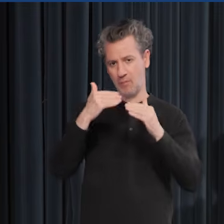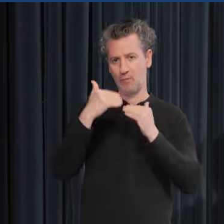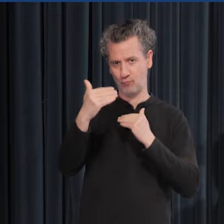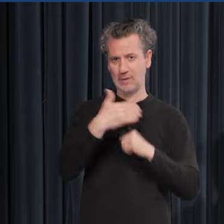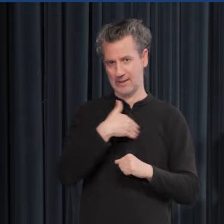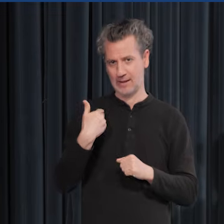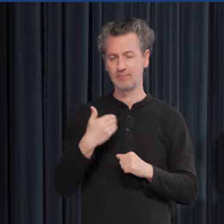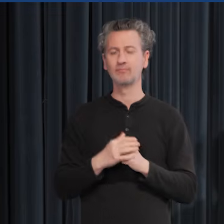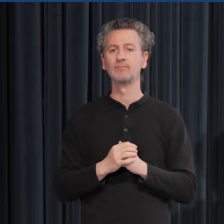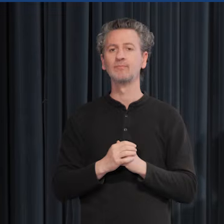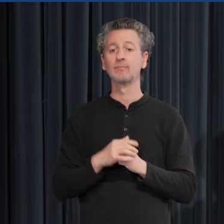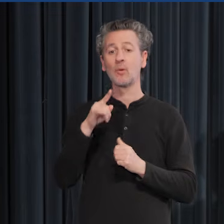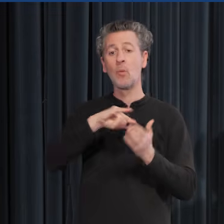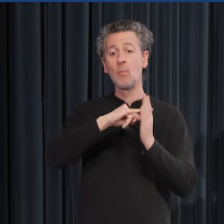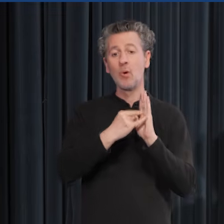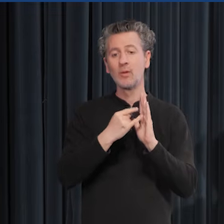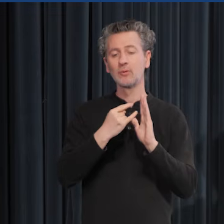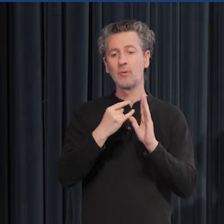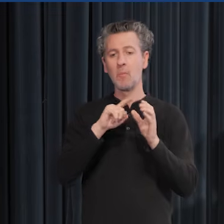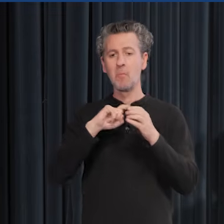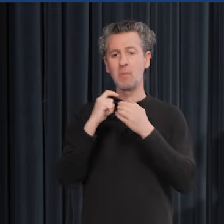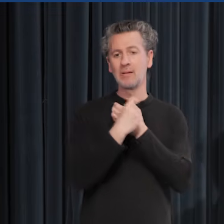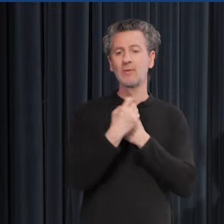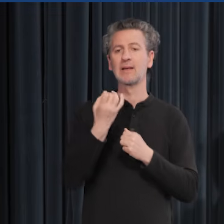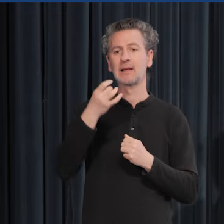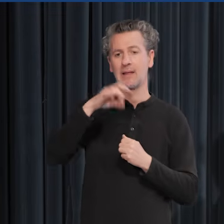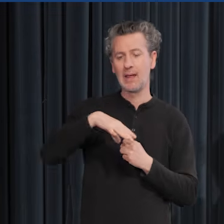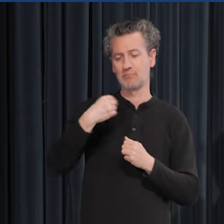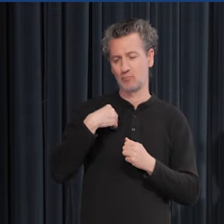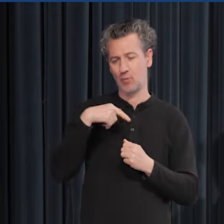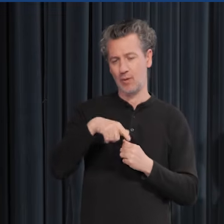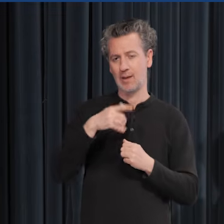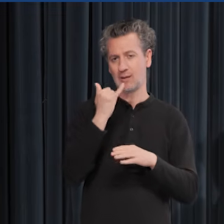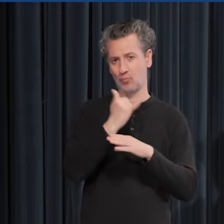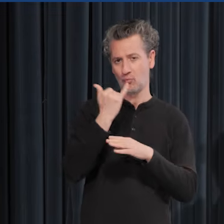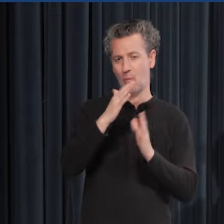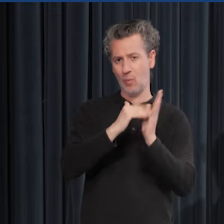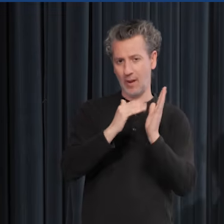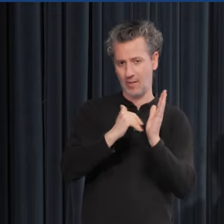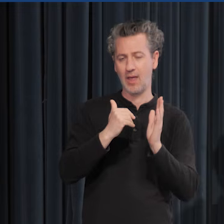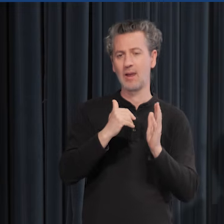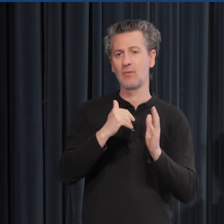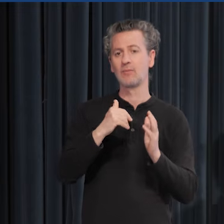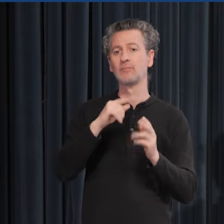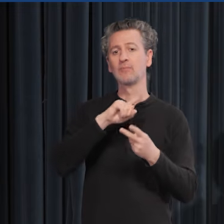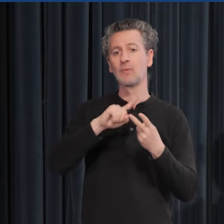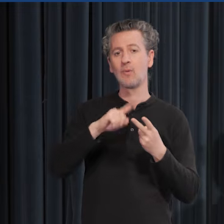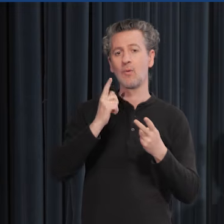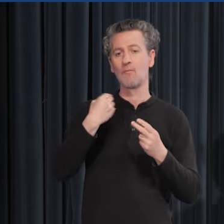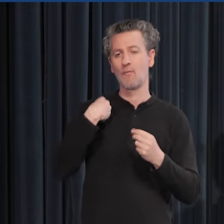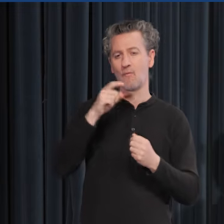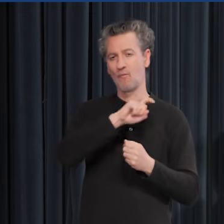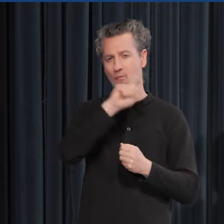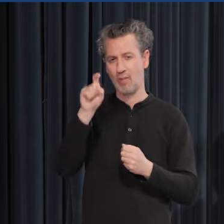Entonces, en este proyecto estamos participando el Instituto Valenciano de la Edificación, junto con la Fundación Laboral de la Construcción,